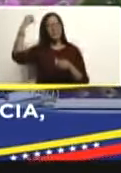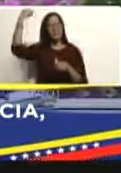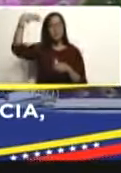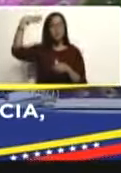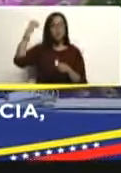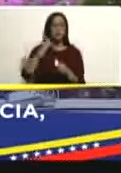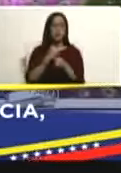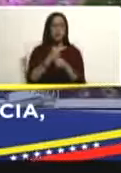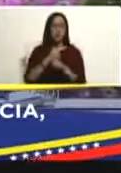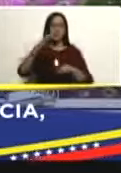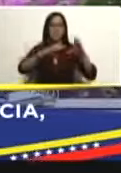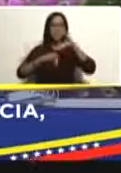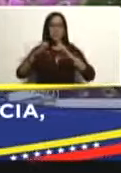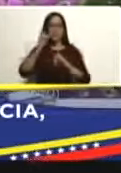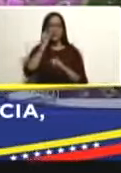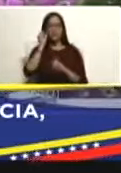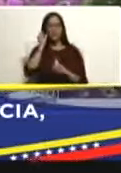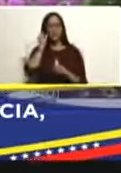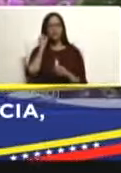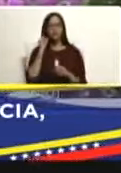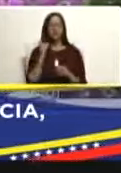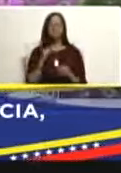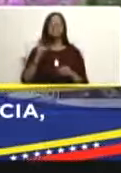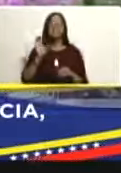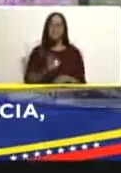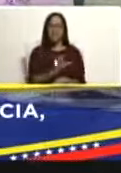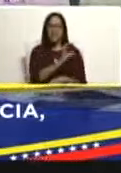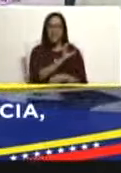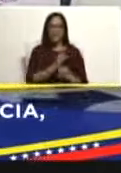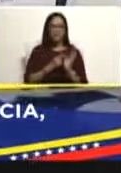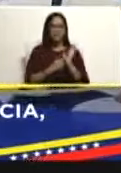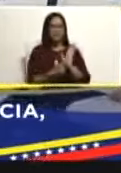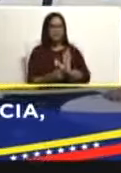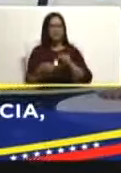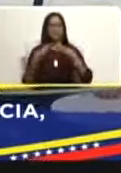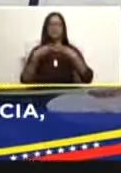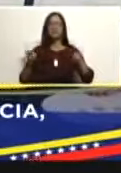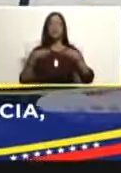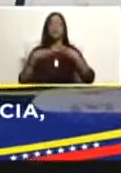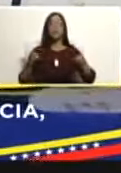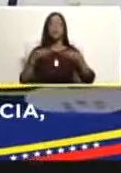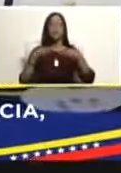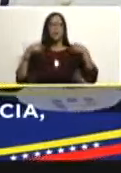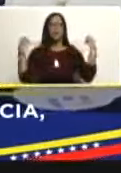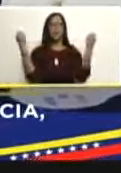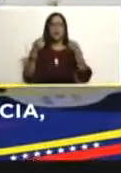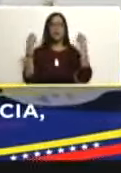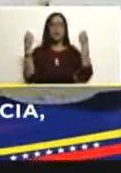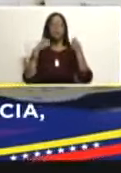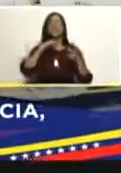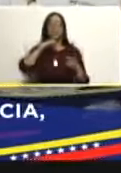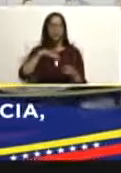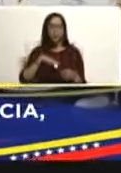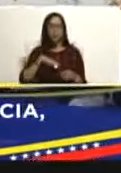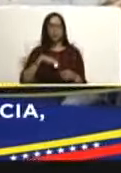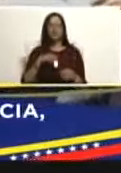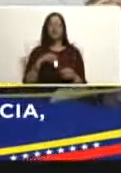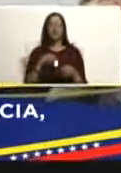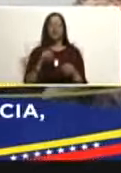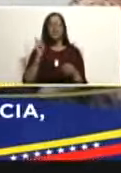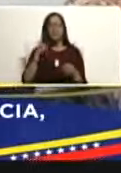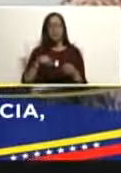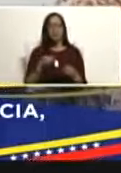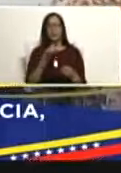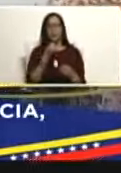de su científica y su científico se cante, se narre, sea historia y sea bienestar para todos